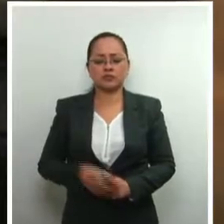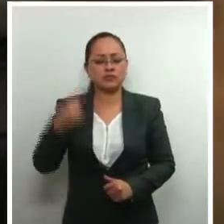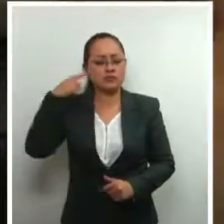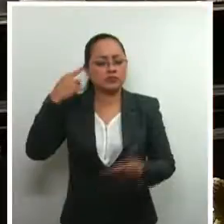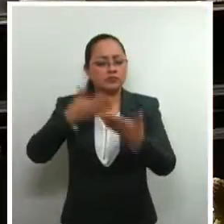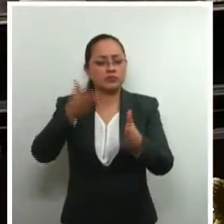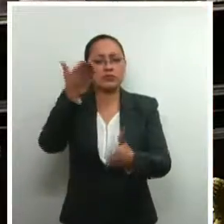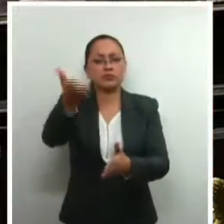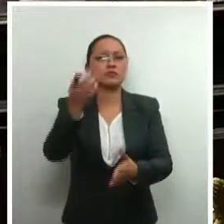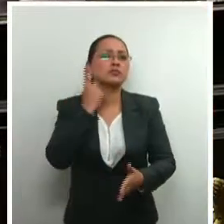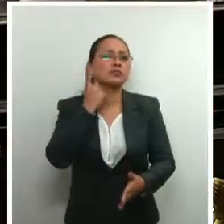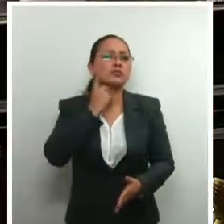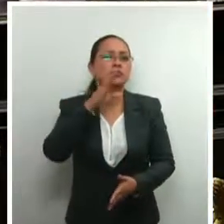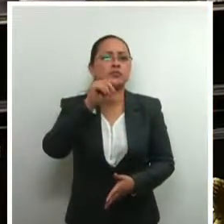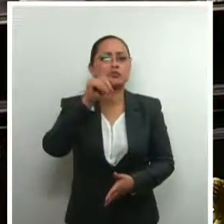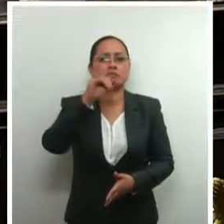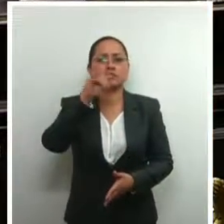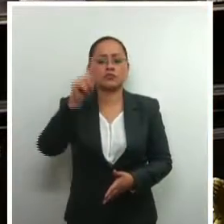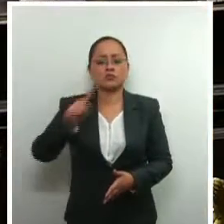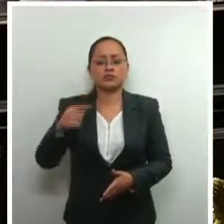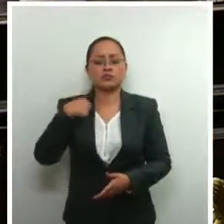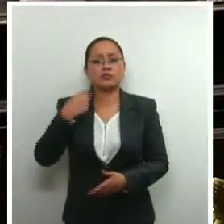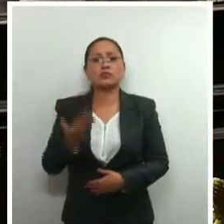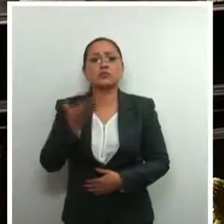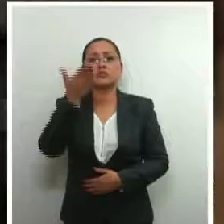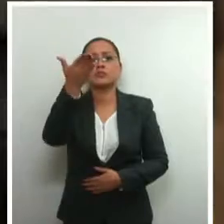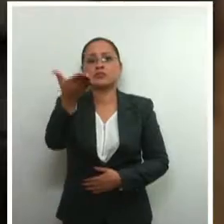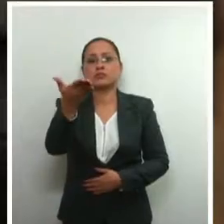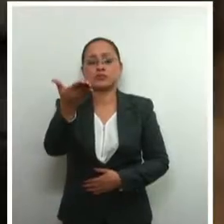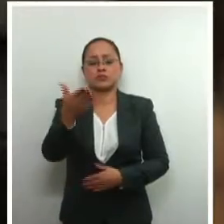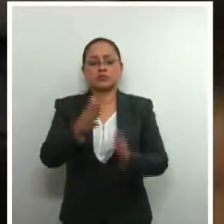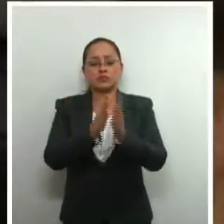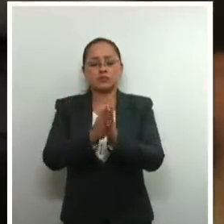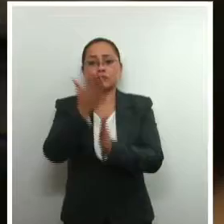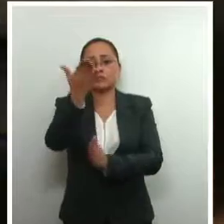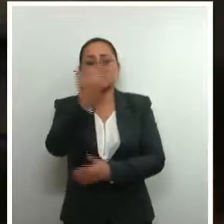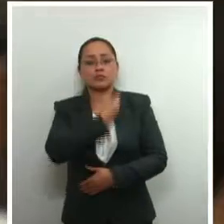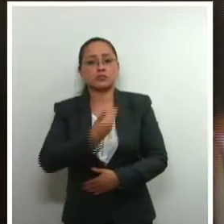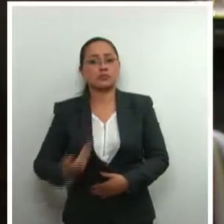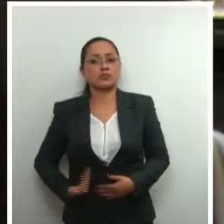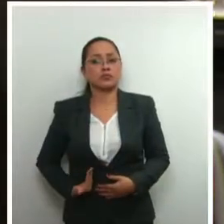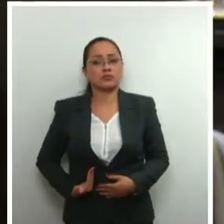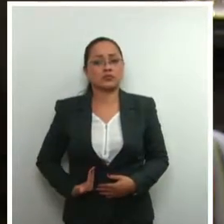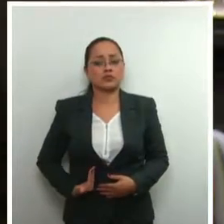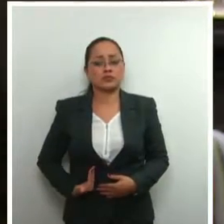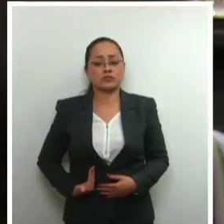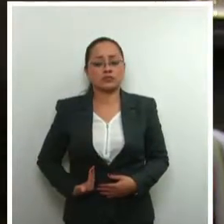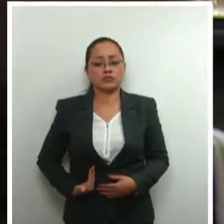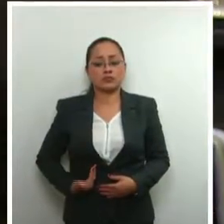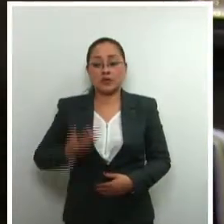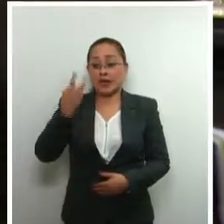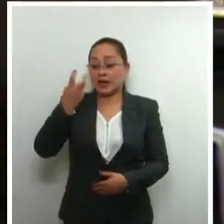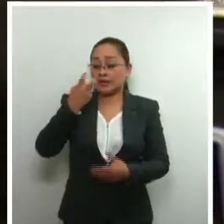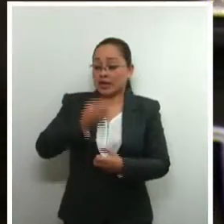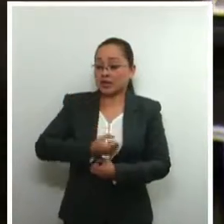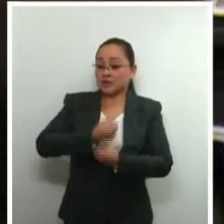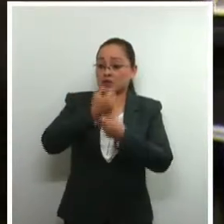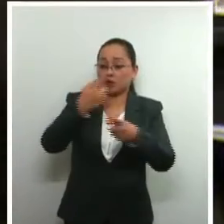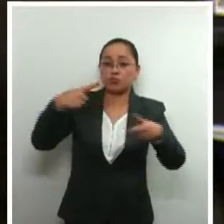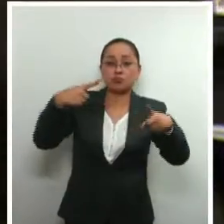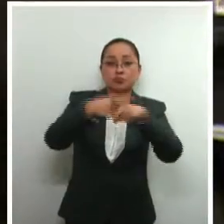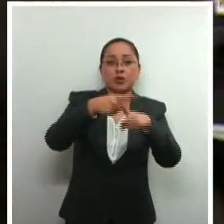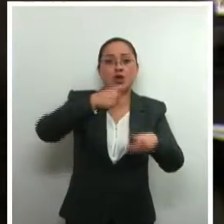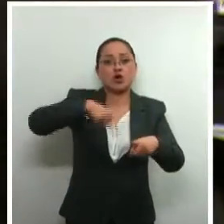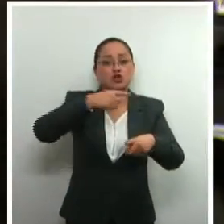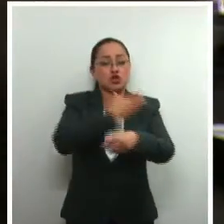la curul del diputado Bernardo Batis. Yo le pediría a usted, presidente, que se retirara la expresión que no corresponde a